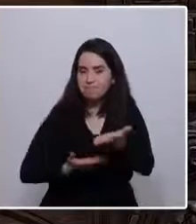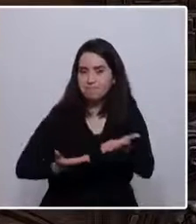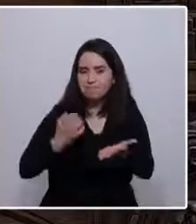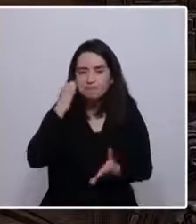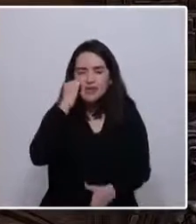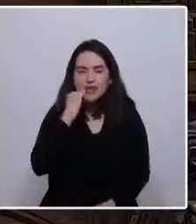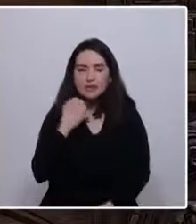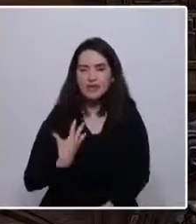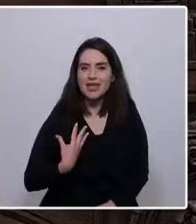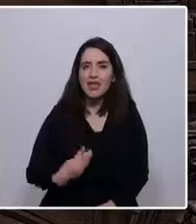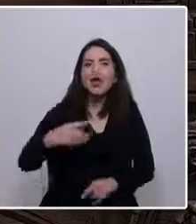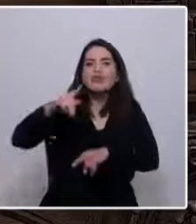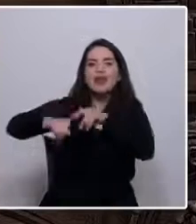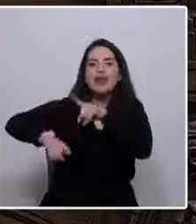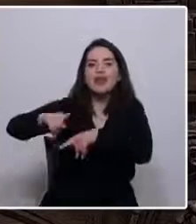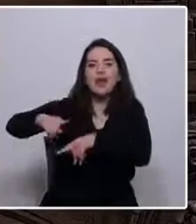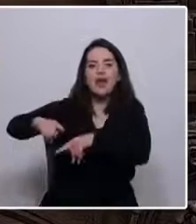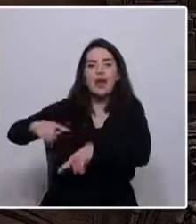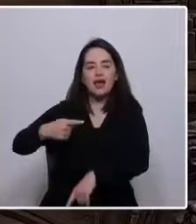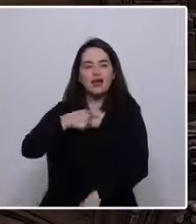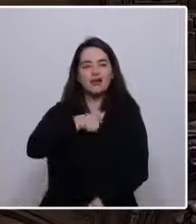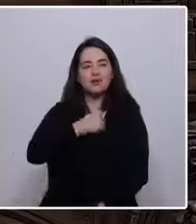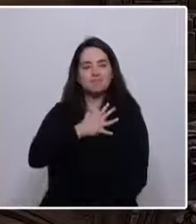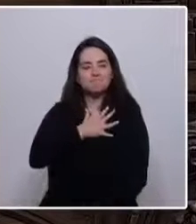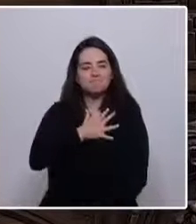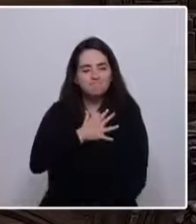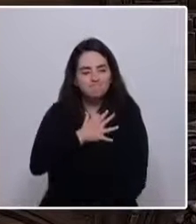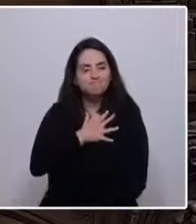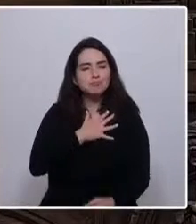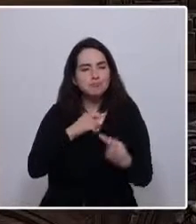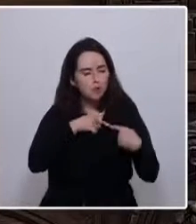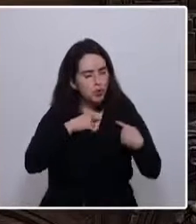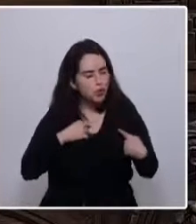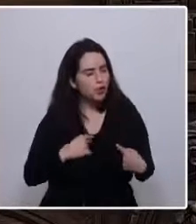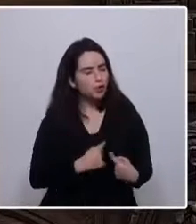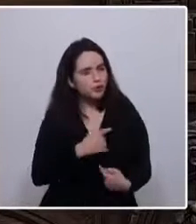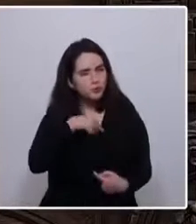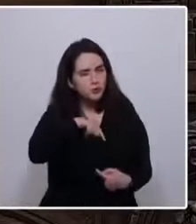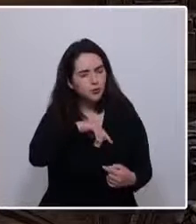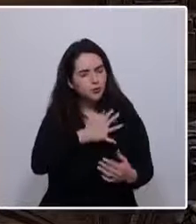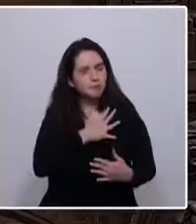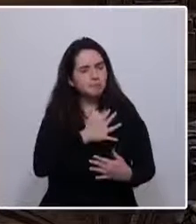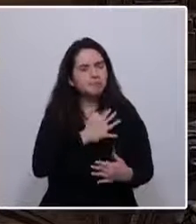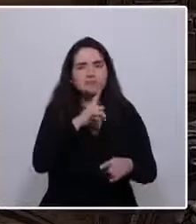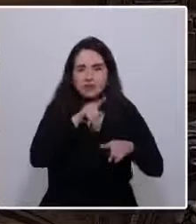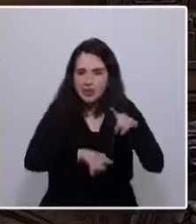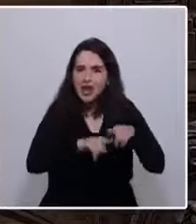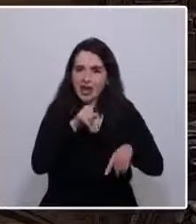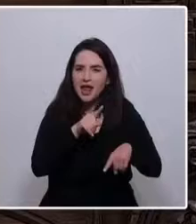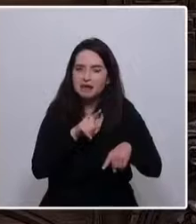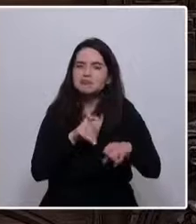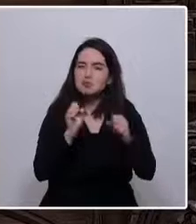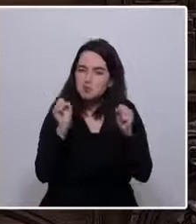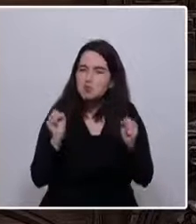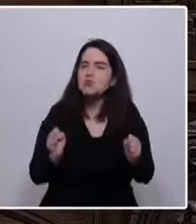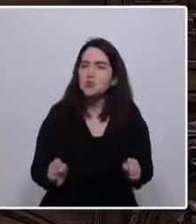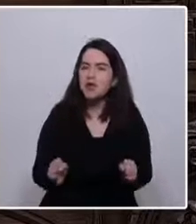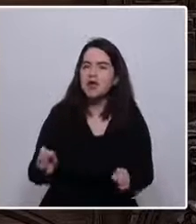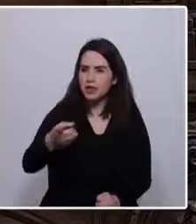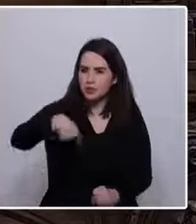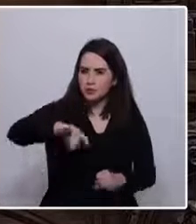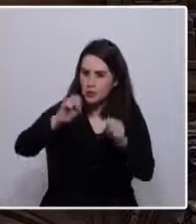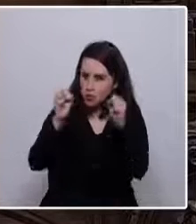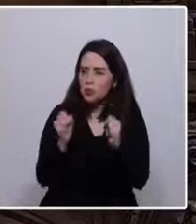tierra que llevamos en lo más profundo de nuestros corazones es posible que seamos capaces de